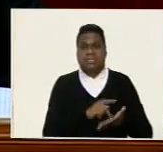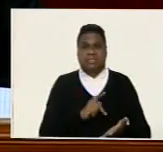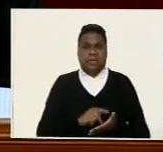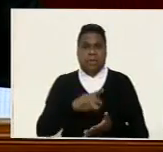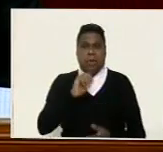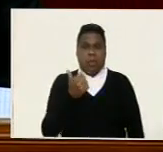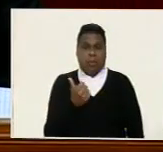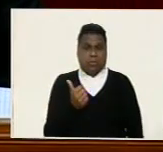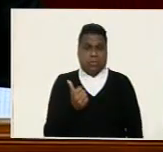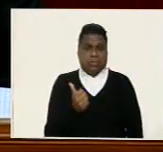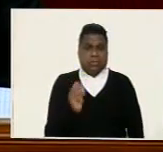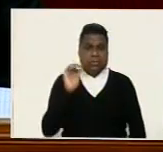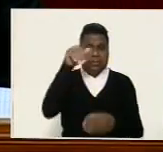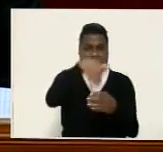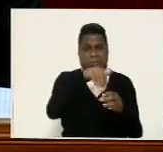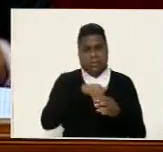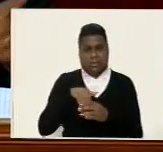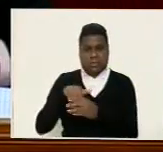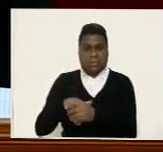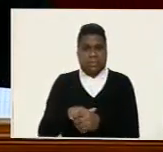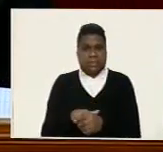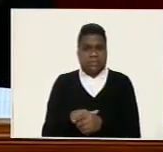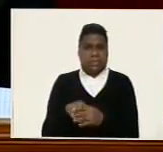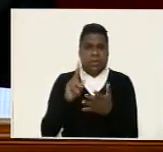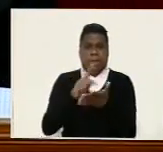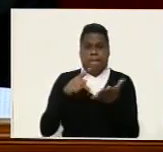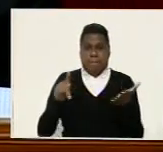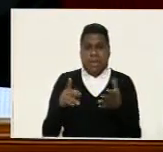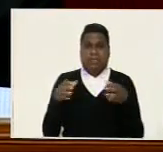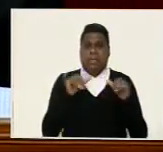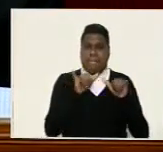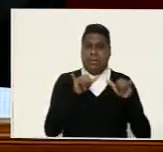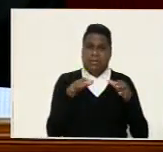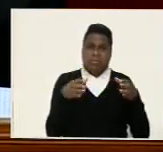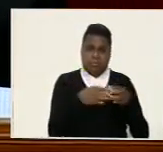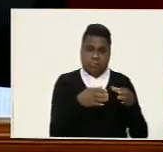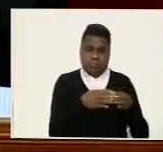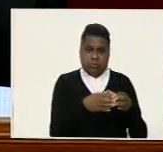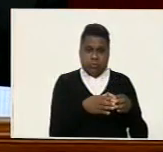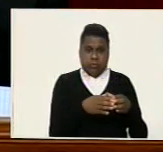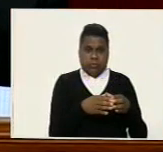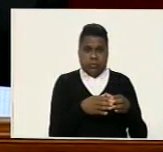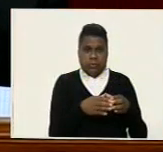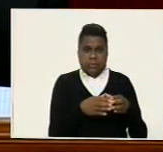elecciones. Que son parte del mismo juego. Ni los que llamaron